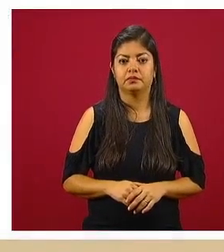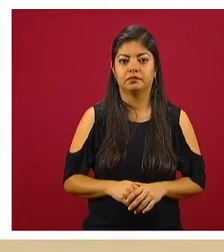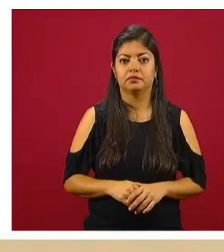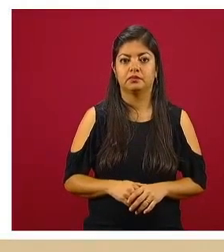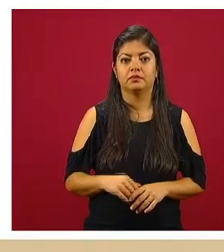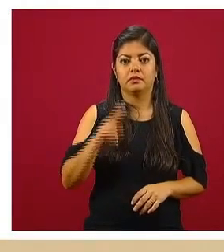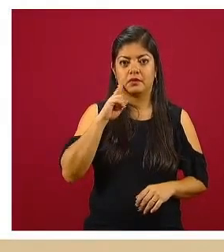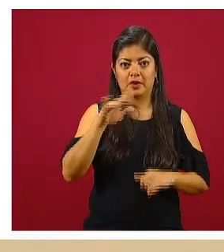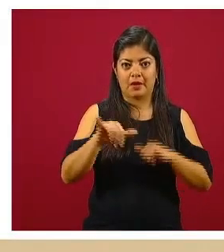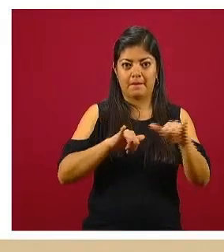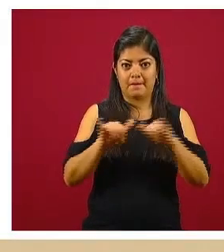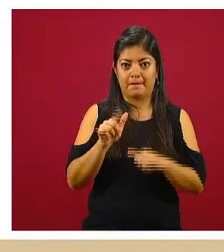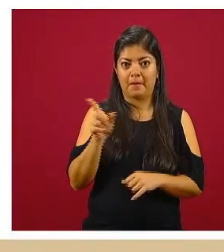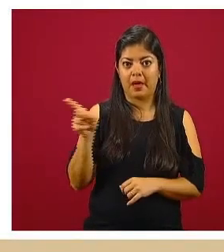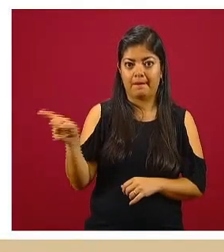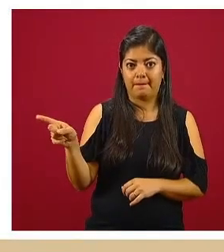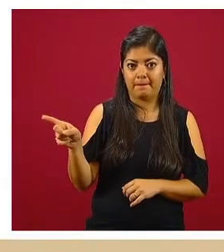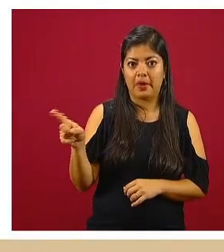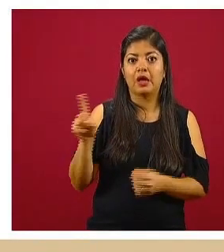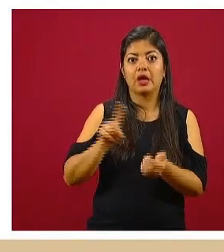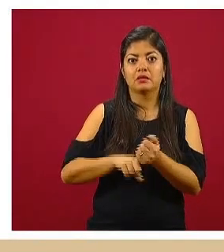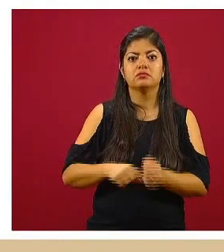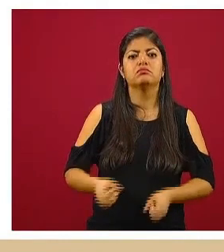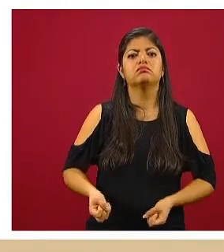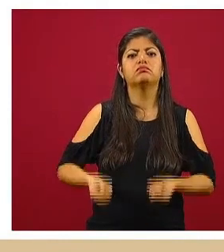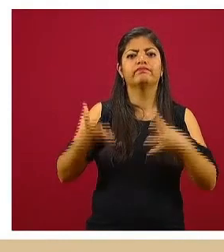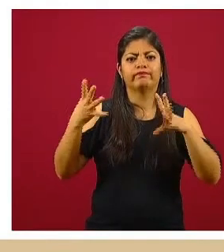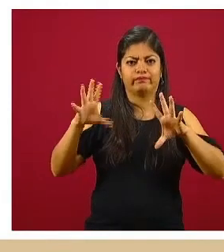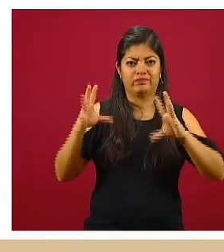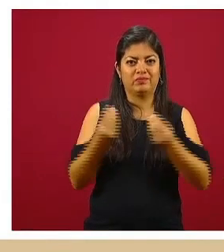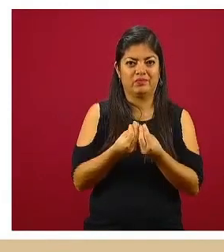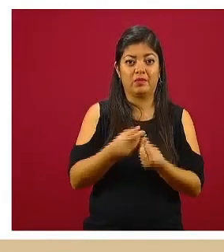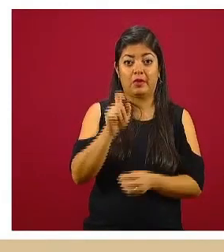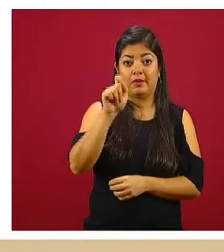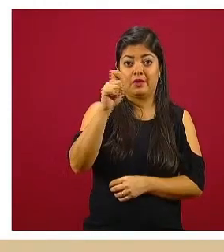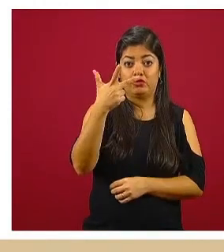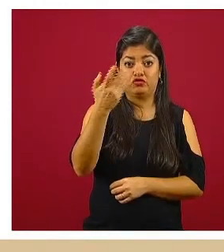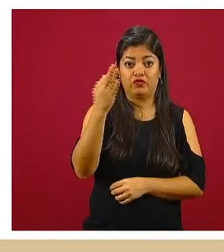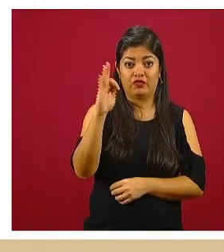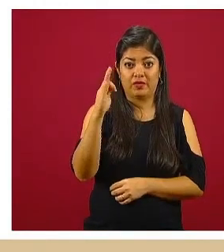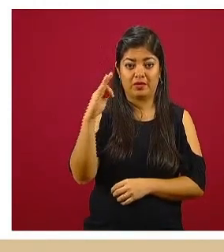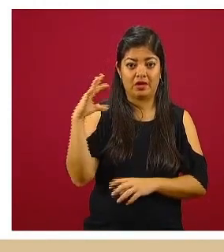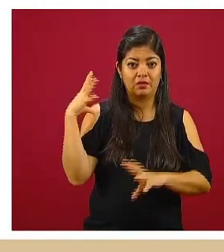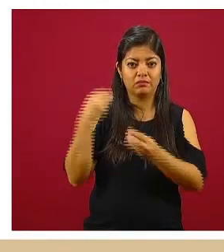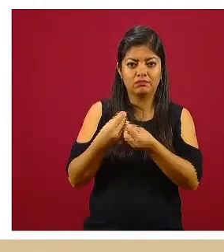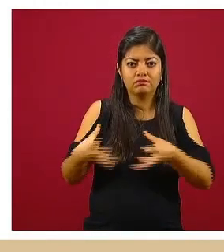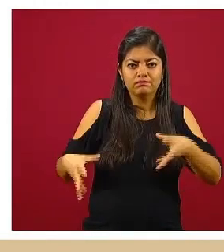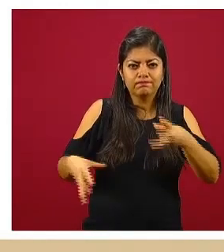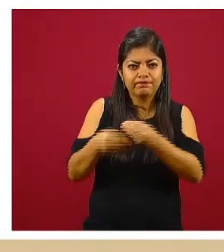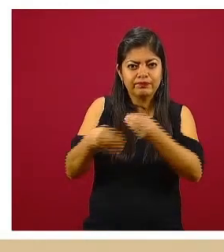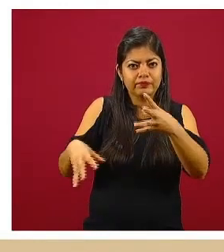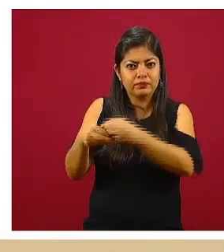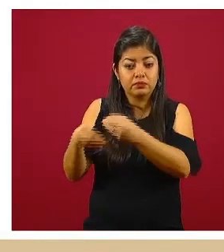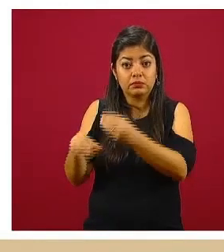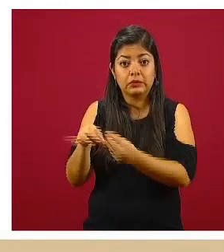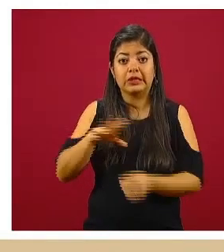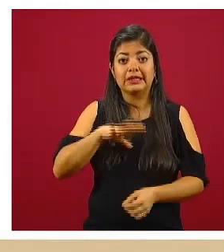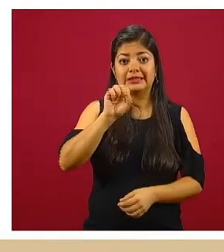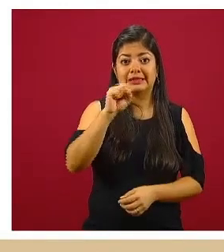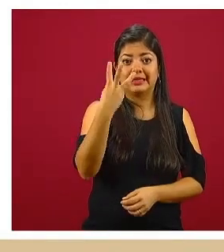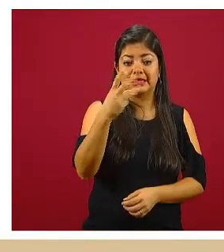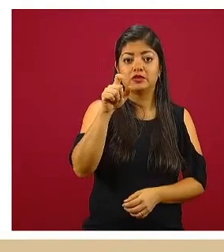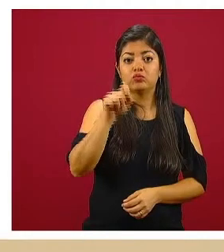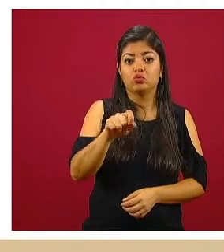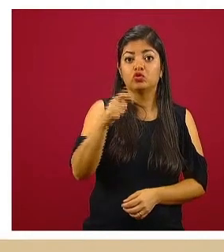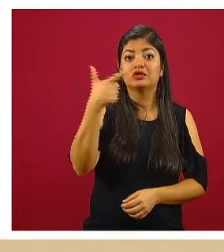En el mapa de la incidencia acumulada a lo largo de este periodo, desde el 28 de febrero, identificamos que